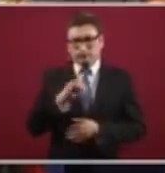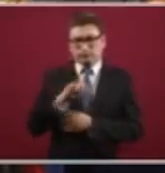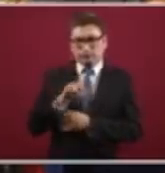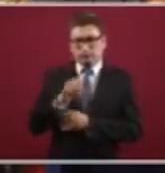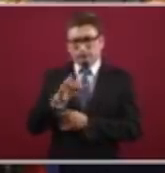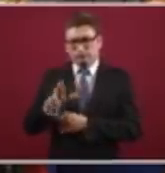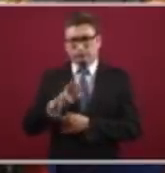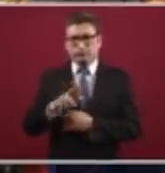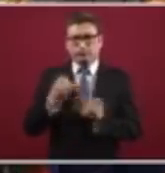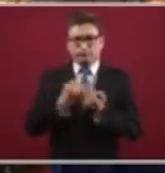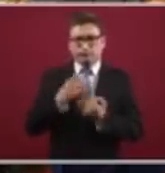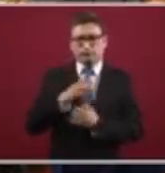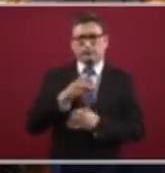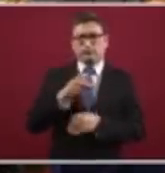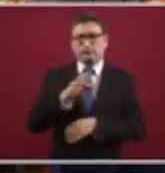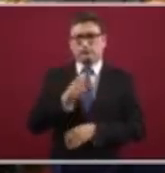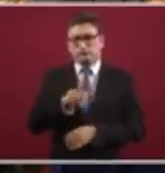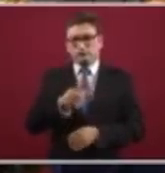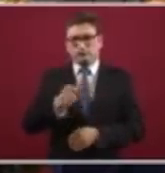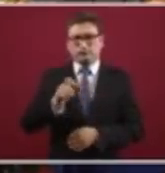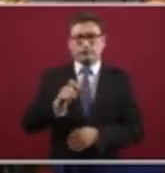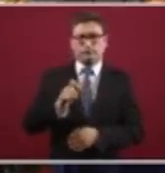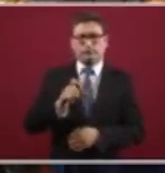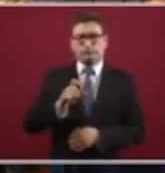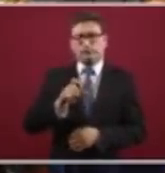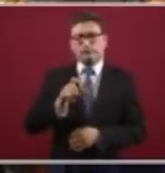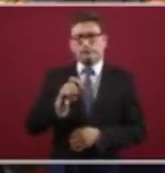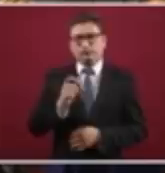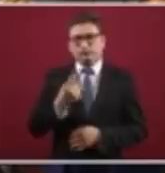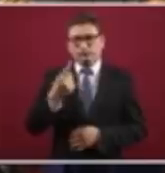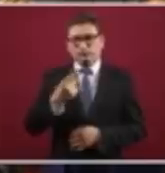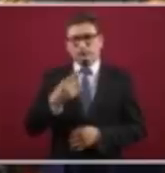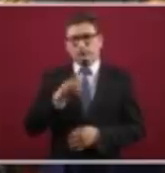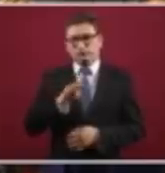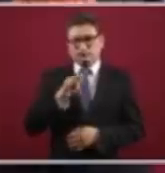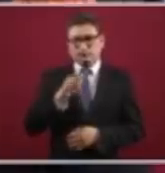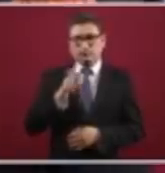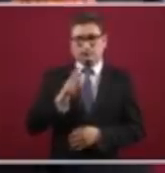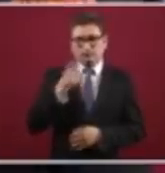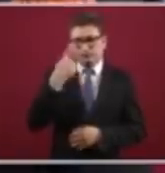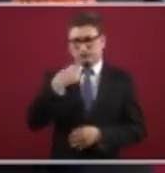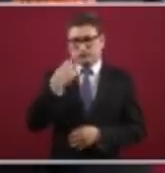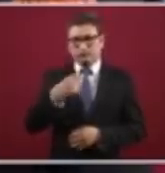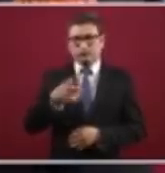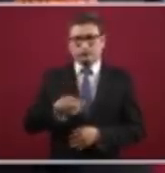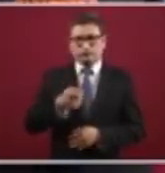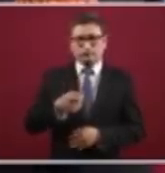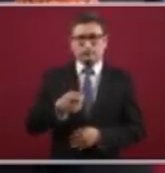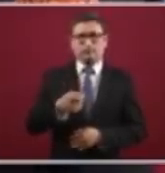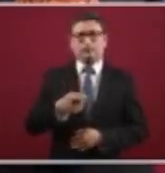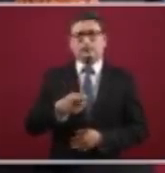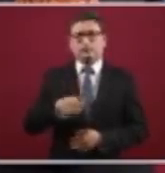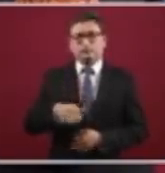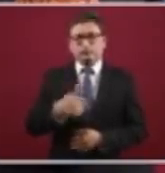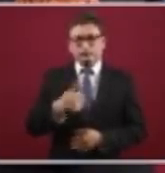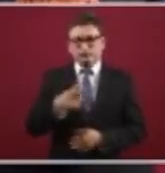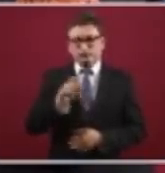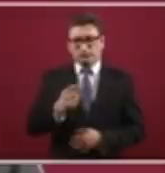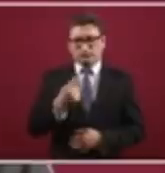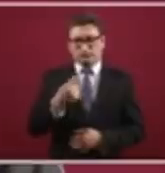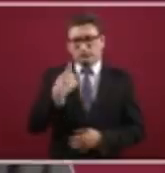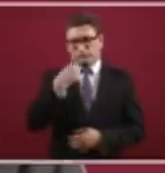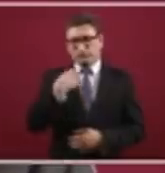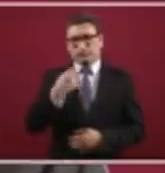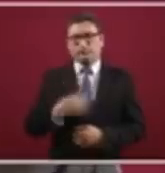a las 18 30 en capital 21 a las 19 30 horas en canal 11 de televisión a las 21 horas